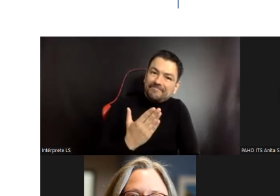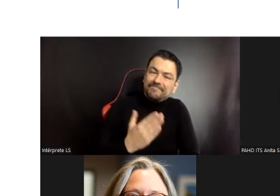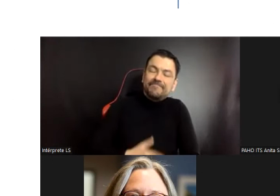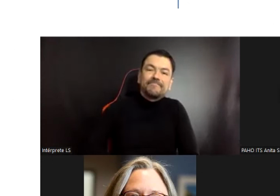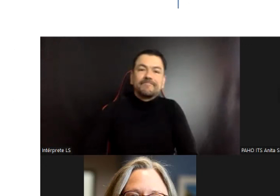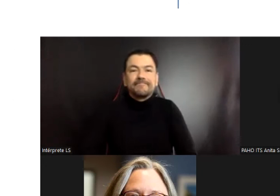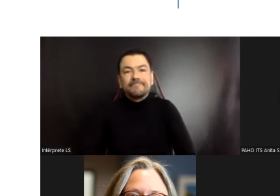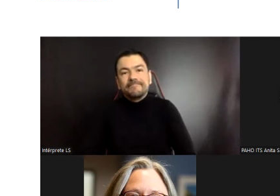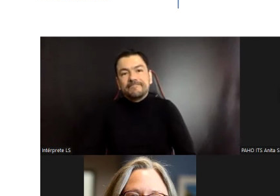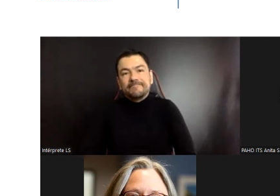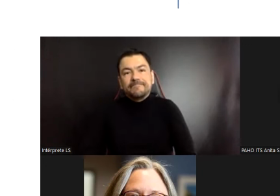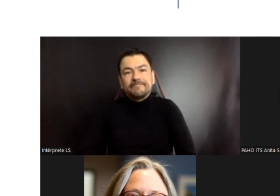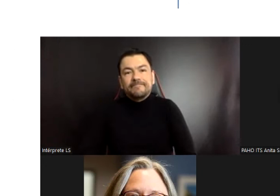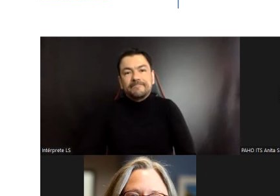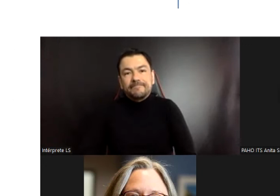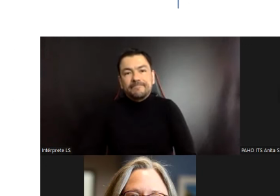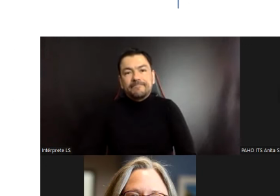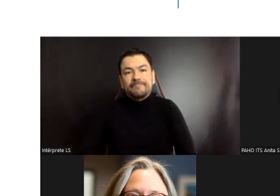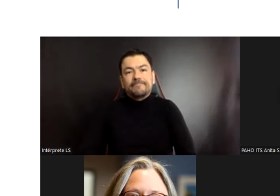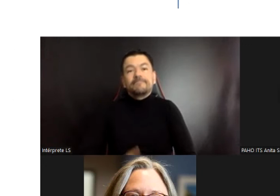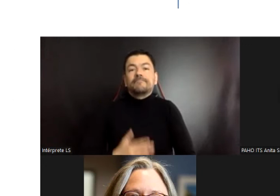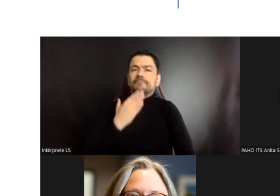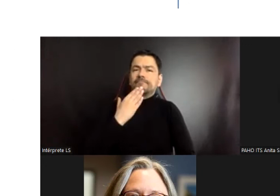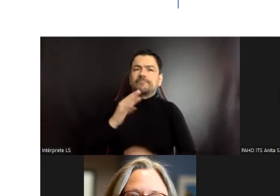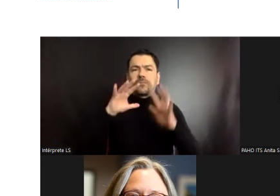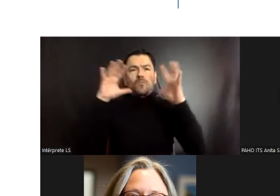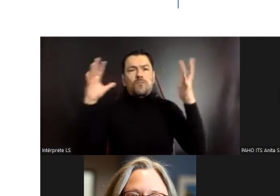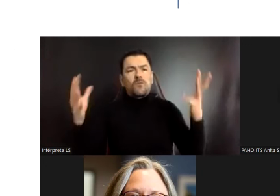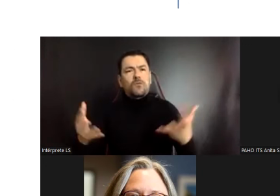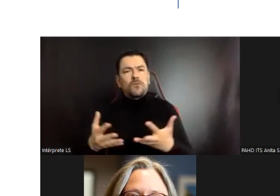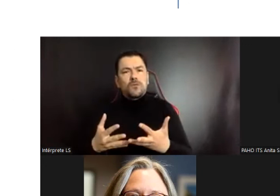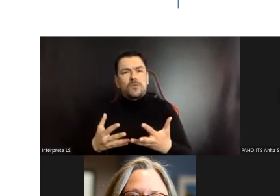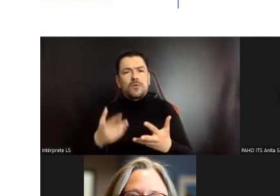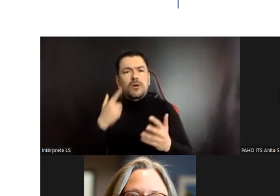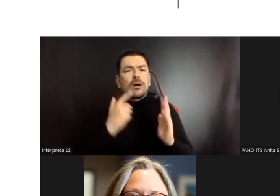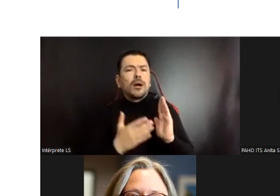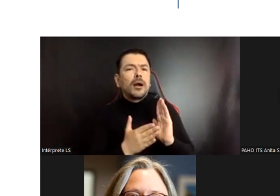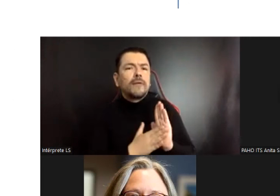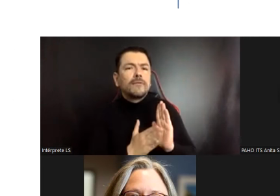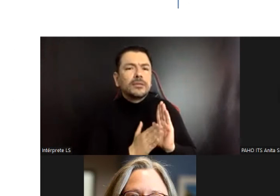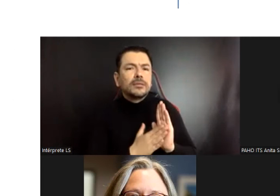global sobre la implementación de evidencia. Como les dije, si tienen